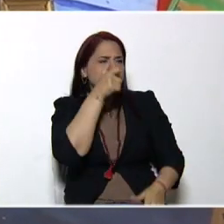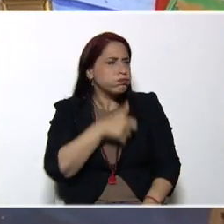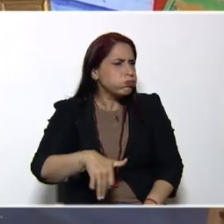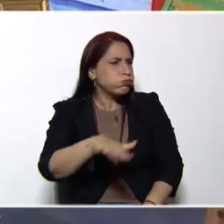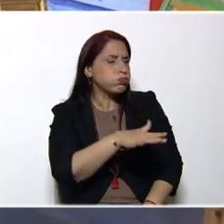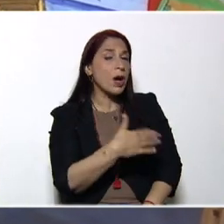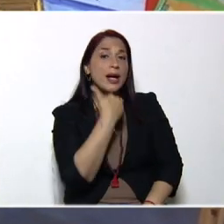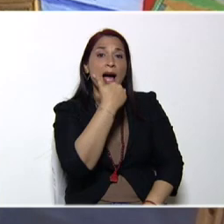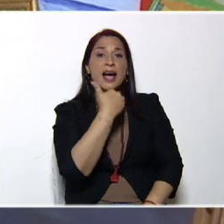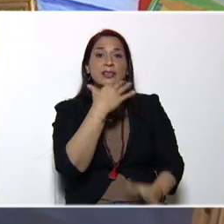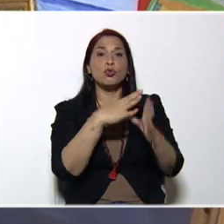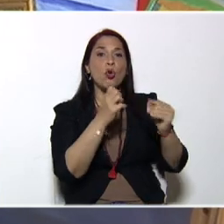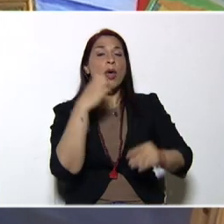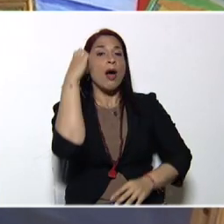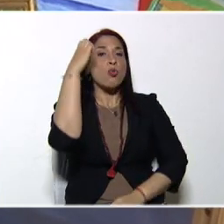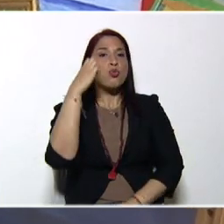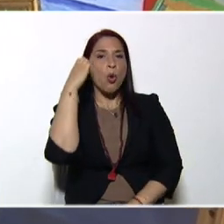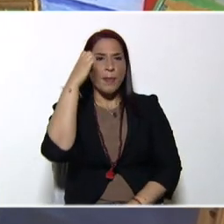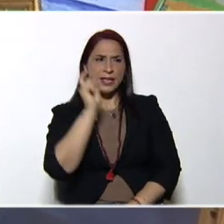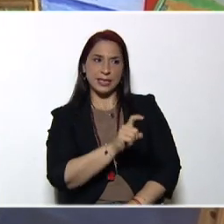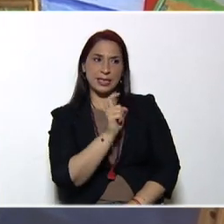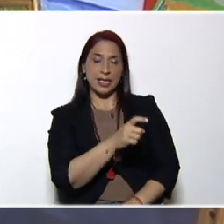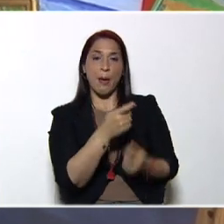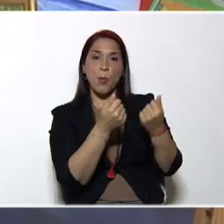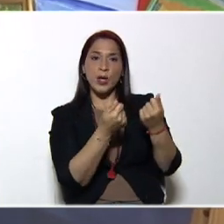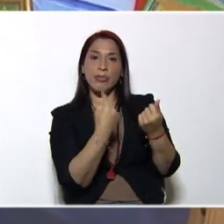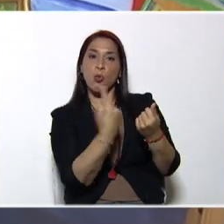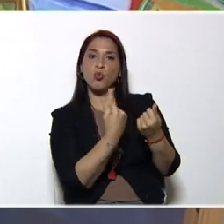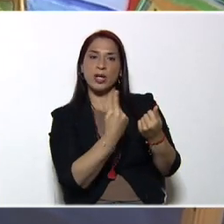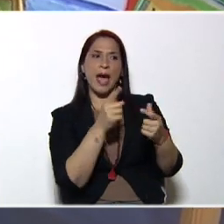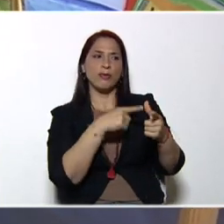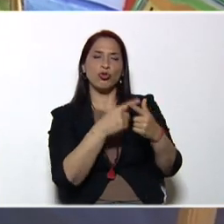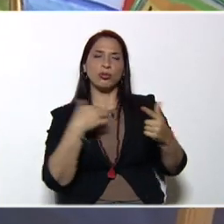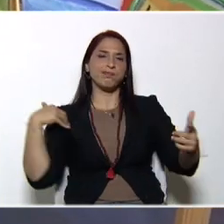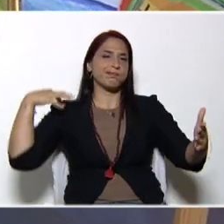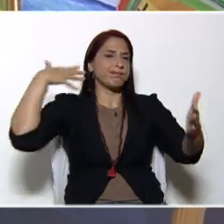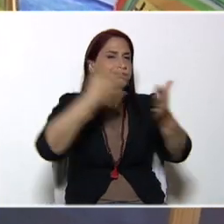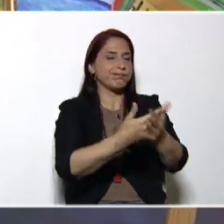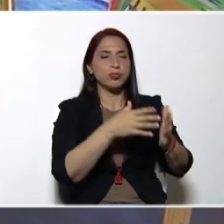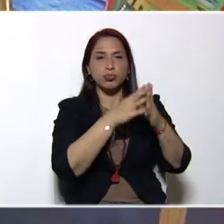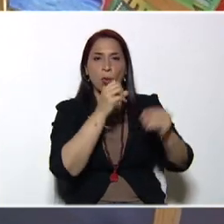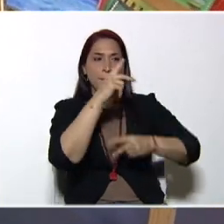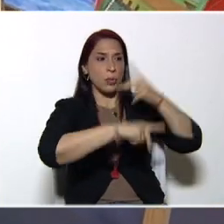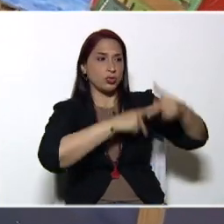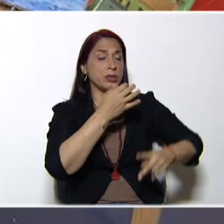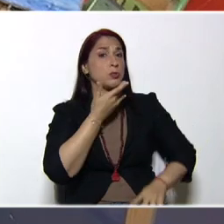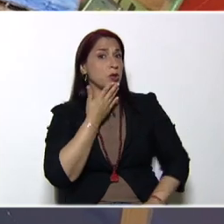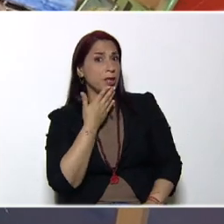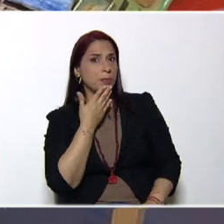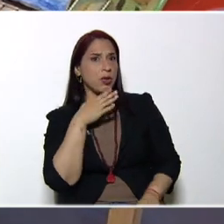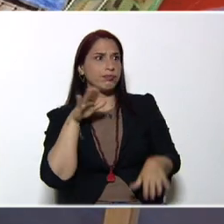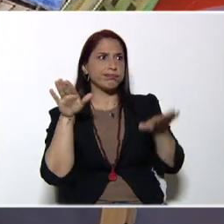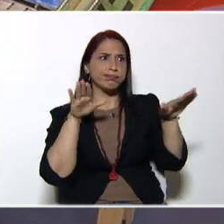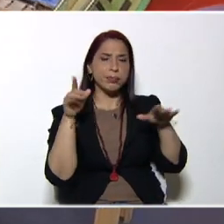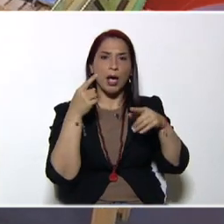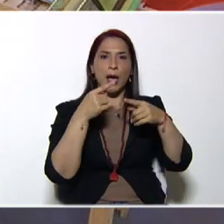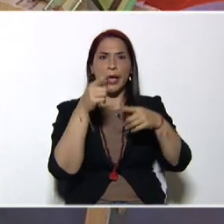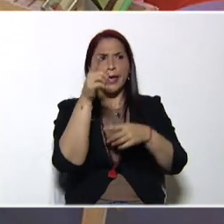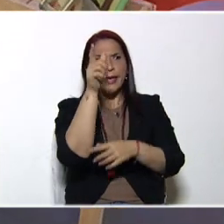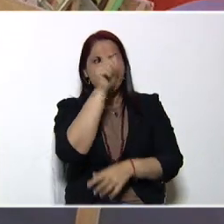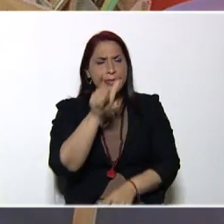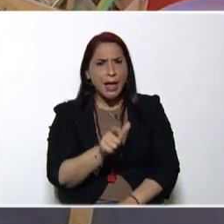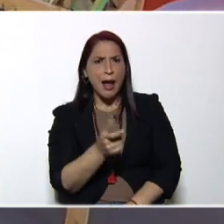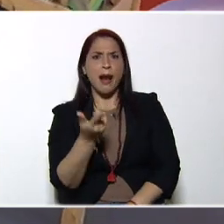toda Europa, ellos necesitaban una moneda única y de ahí es que viene todo ese proceso, ¿no? Porque si en Mesopotamia o estaban en Italia,